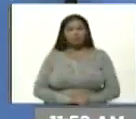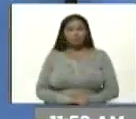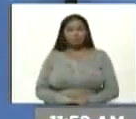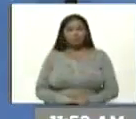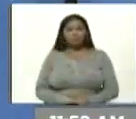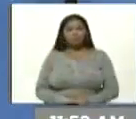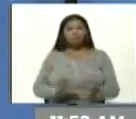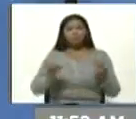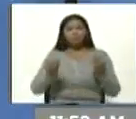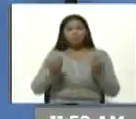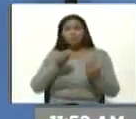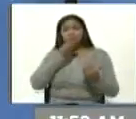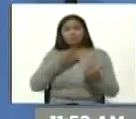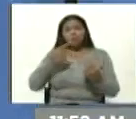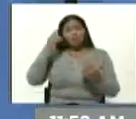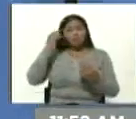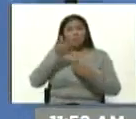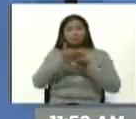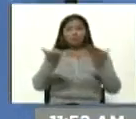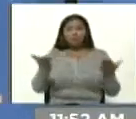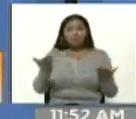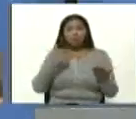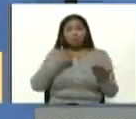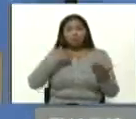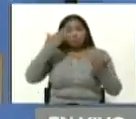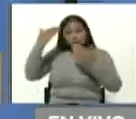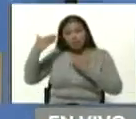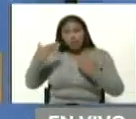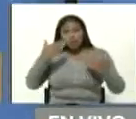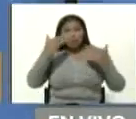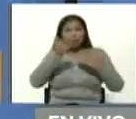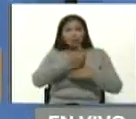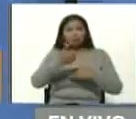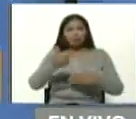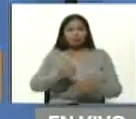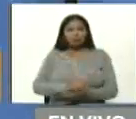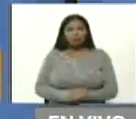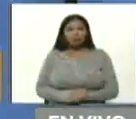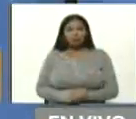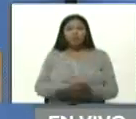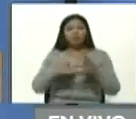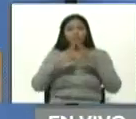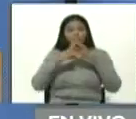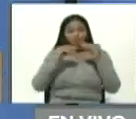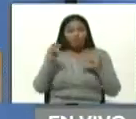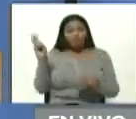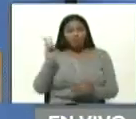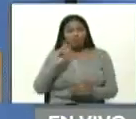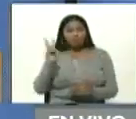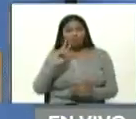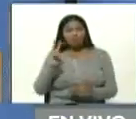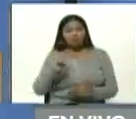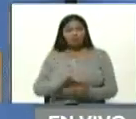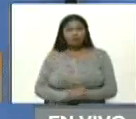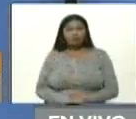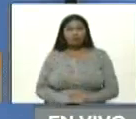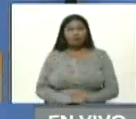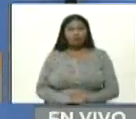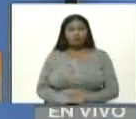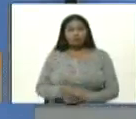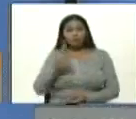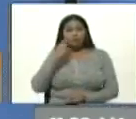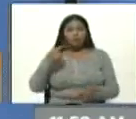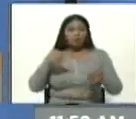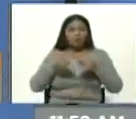Muy buenos días a todas y a todos. Saludamos a toda Venezuela, saludamos a los compañeros,